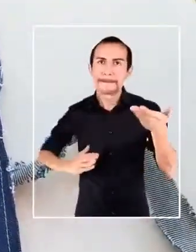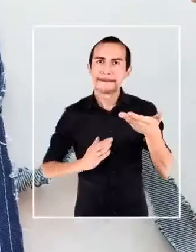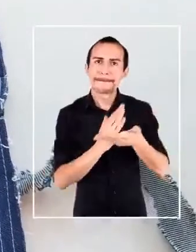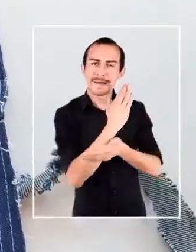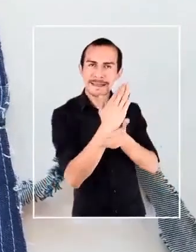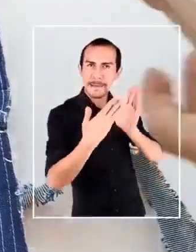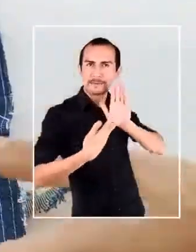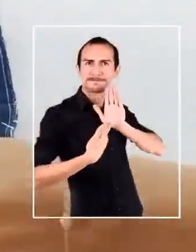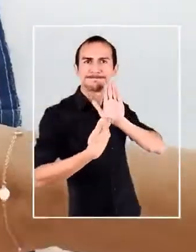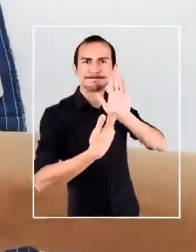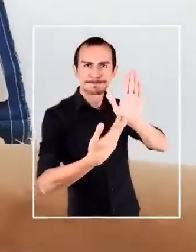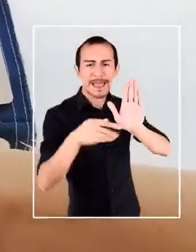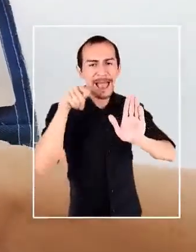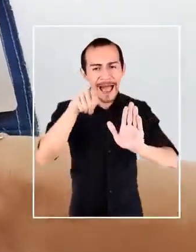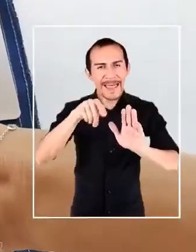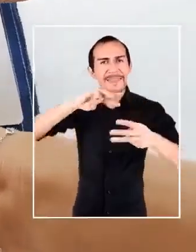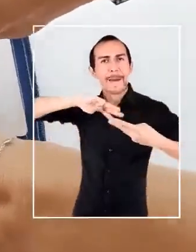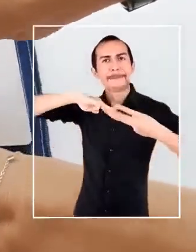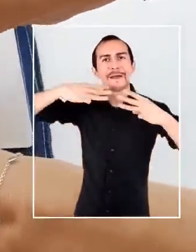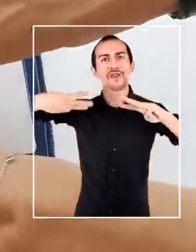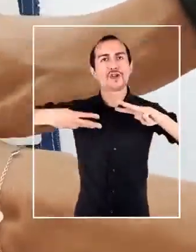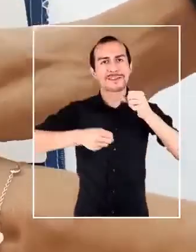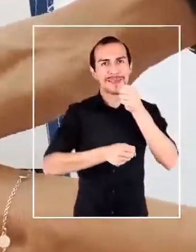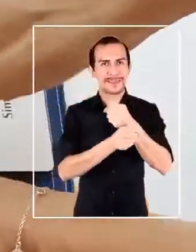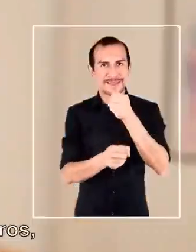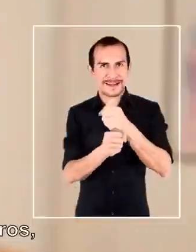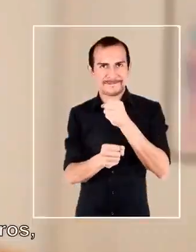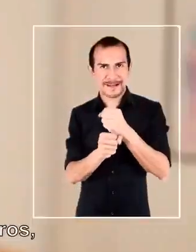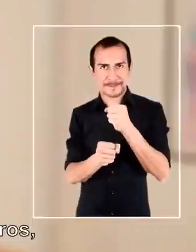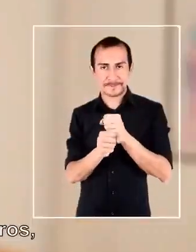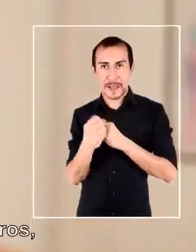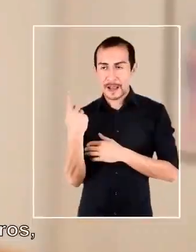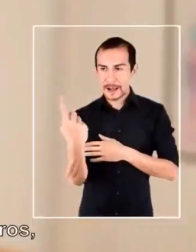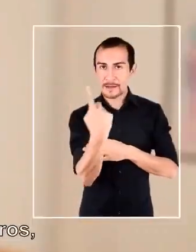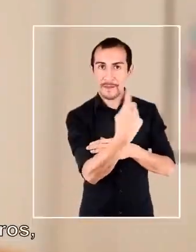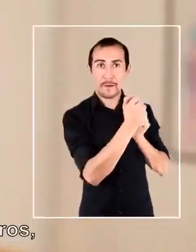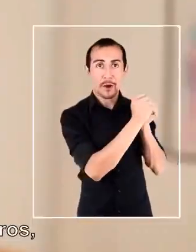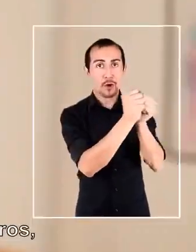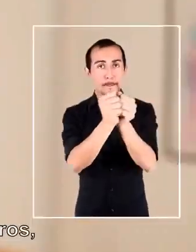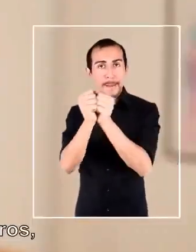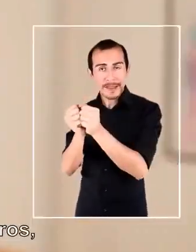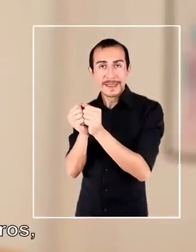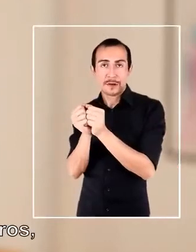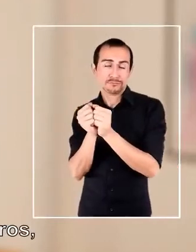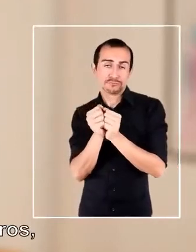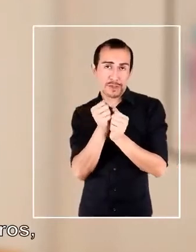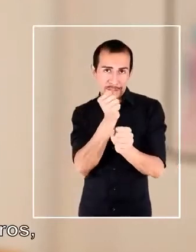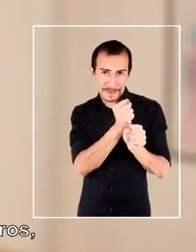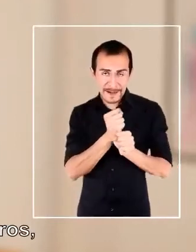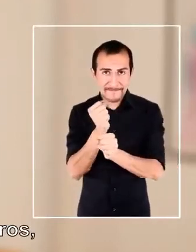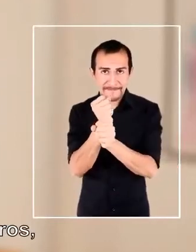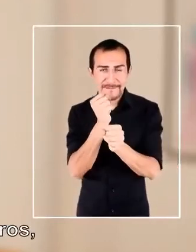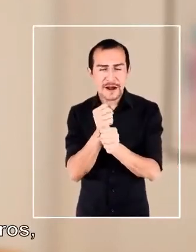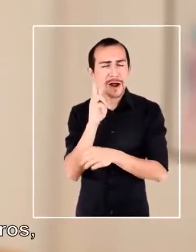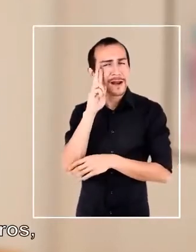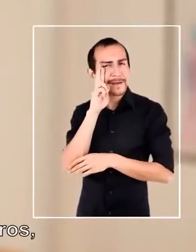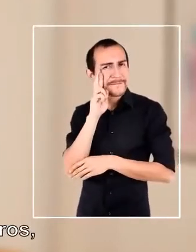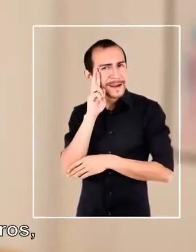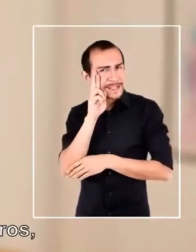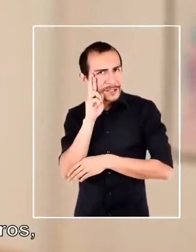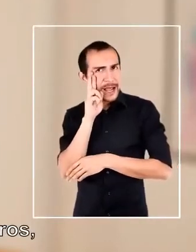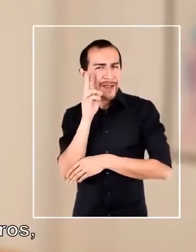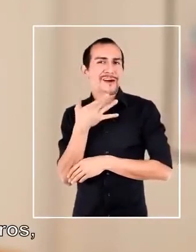inicio a esta metodología de trabajo. Cada una de mis compañeras o compañeros